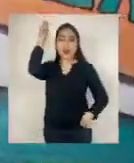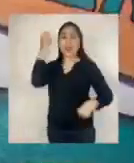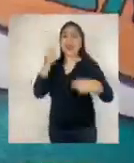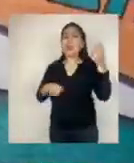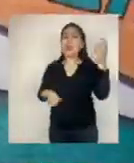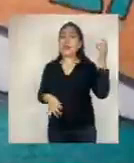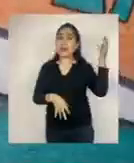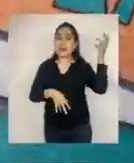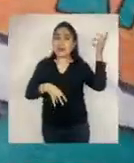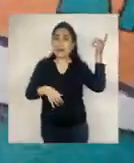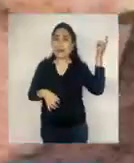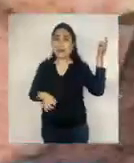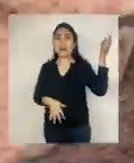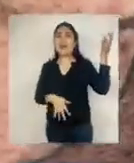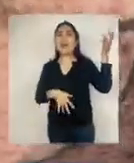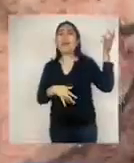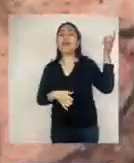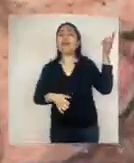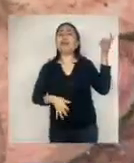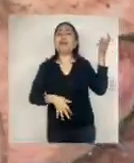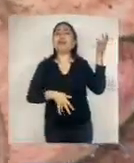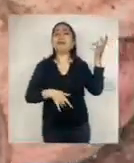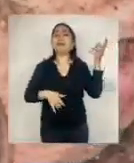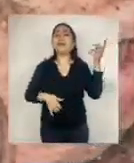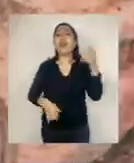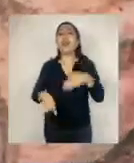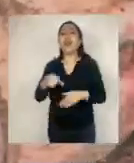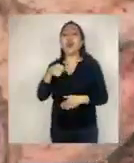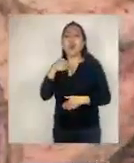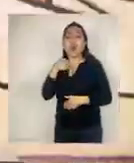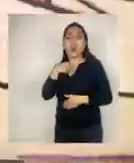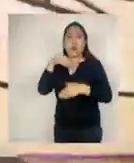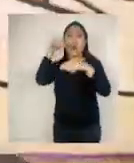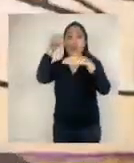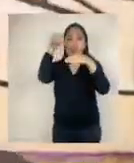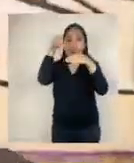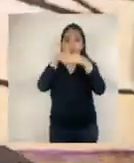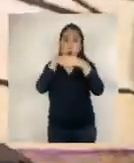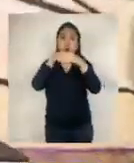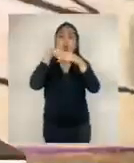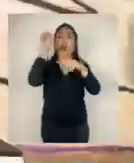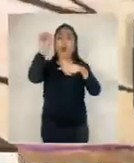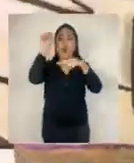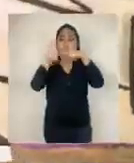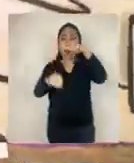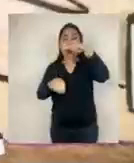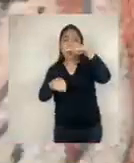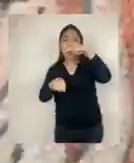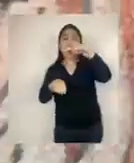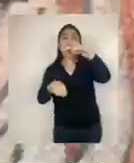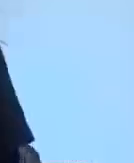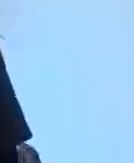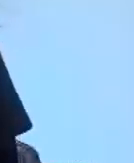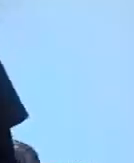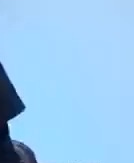que hacemos. Claro. Y en eso estamos sumamente conectados. El trabajo de Manuel como poeta popular, ya 30 años de trayectoria,